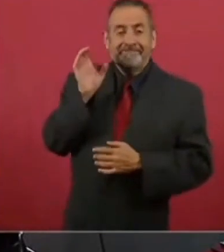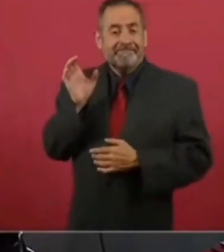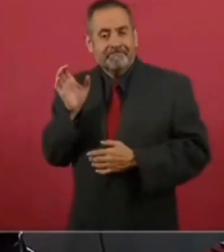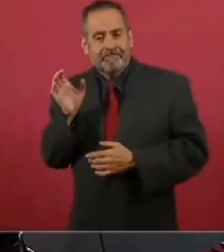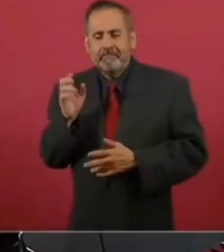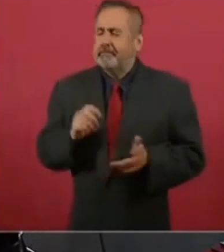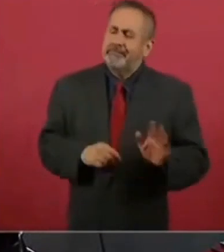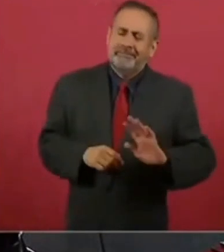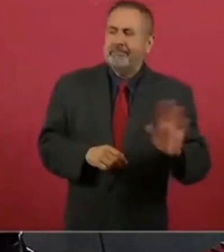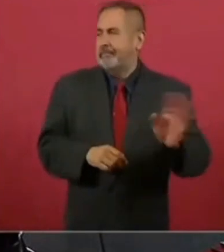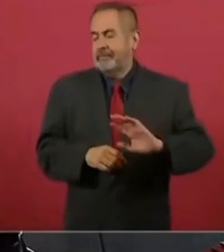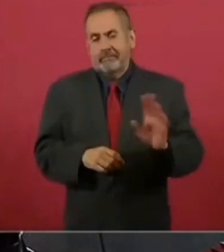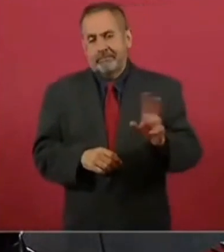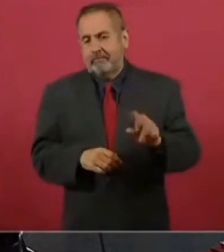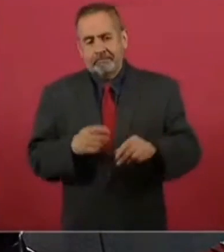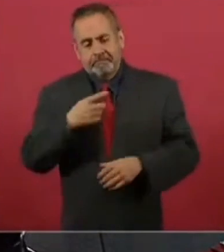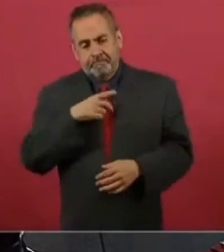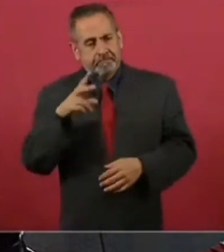digo, no.